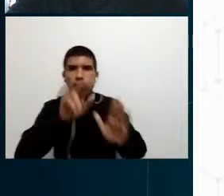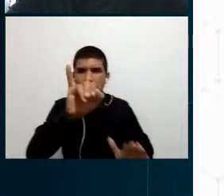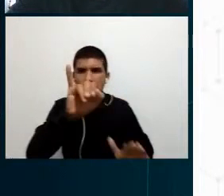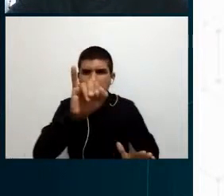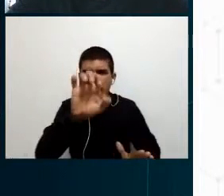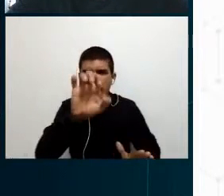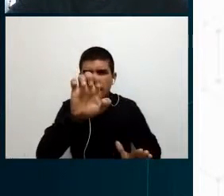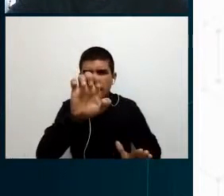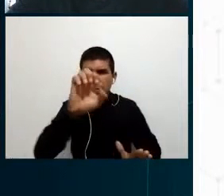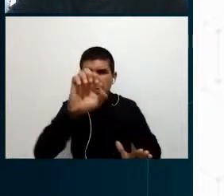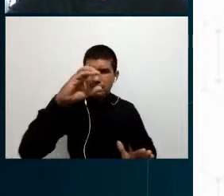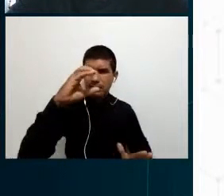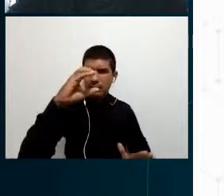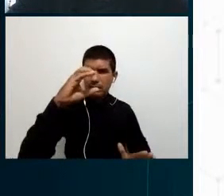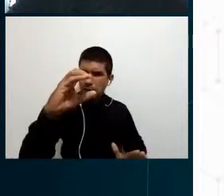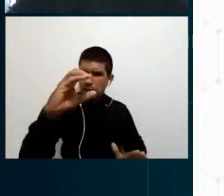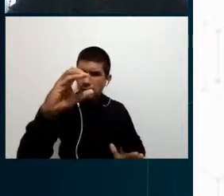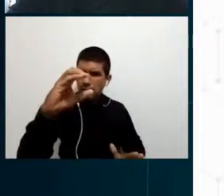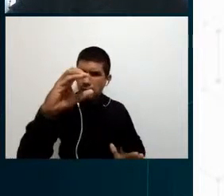norma